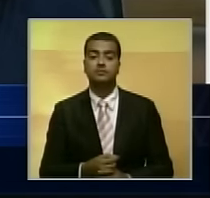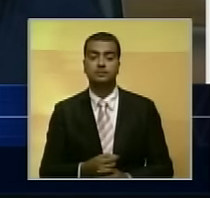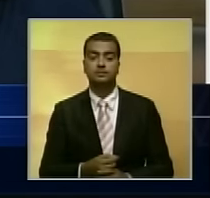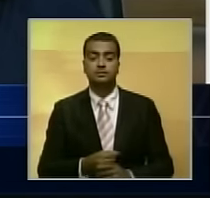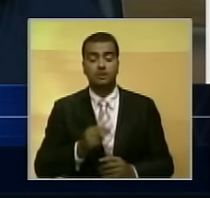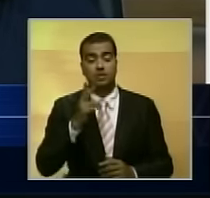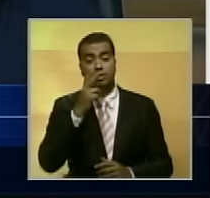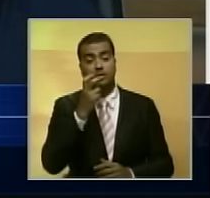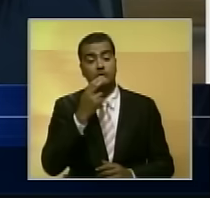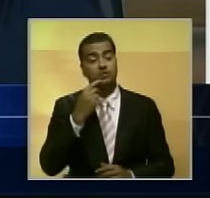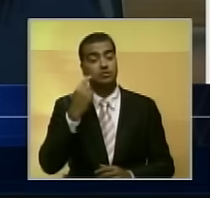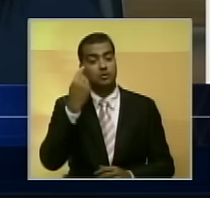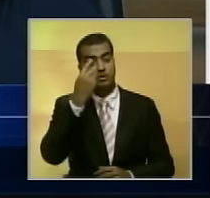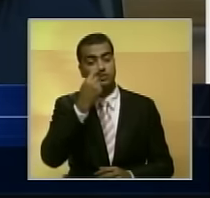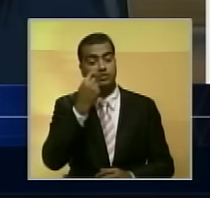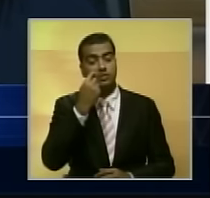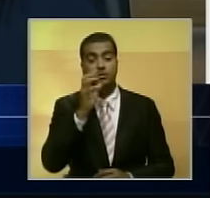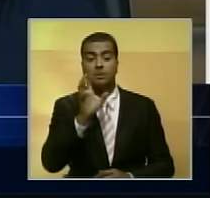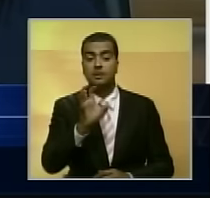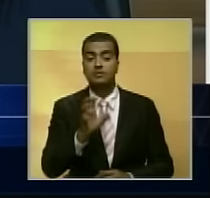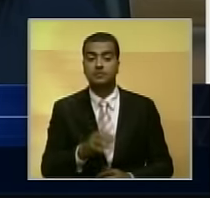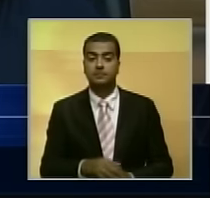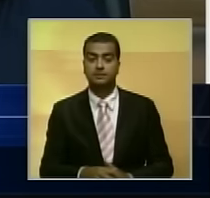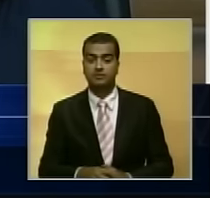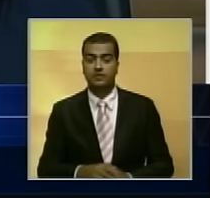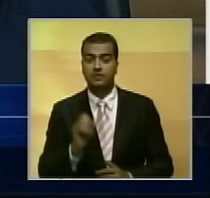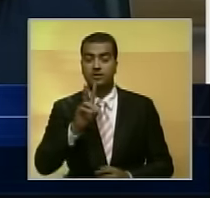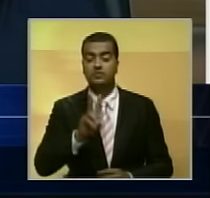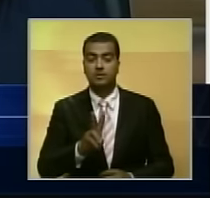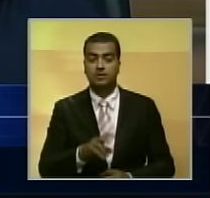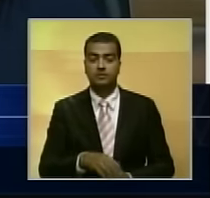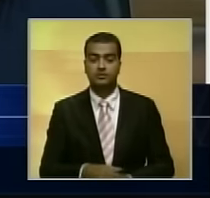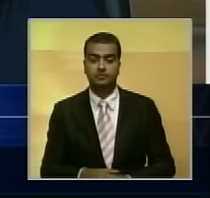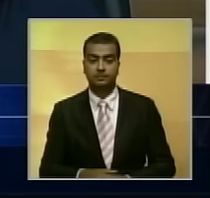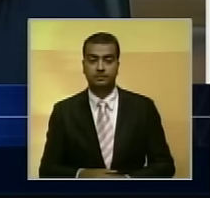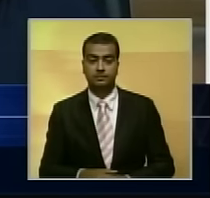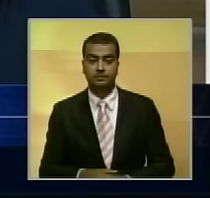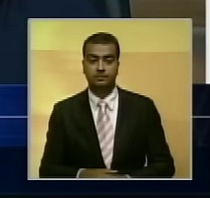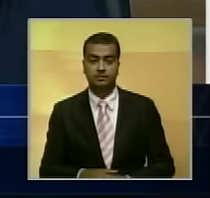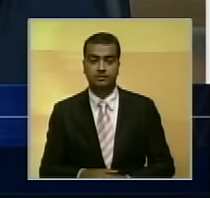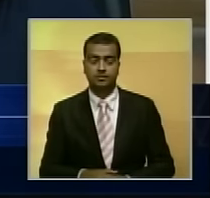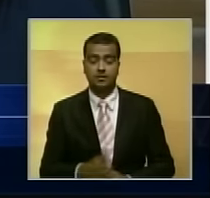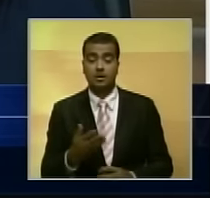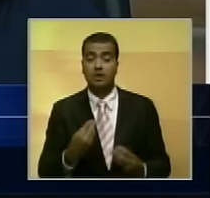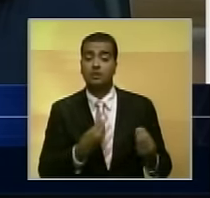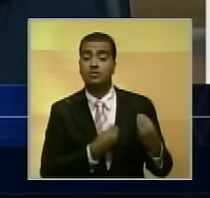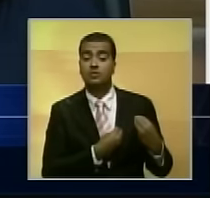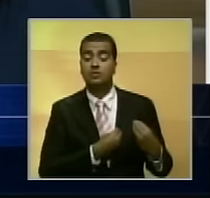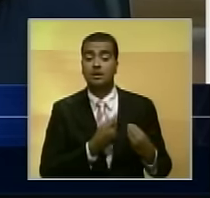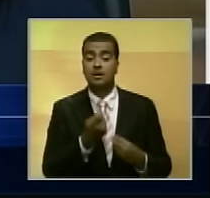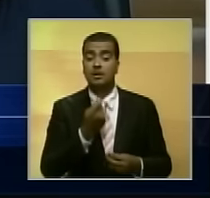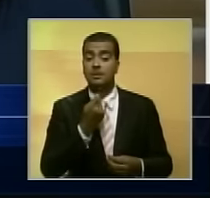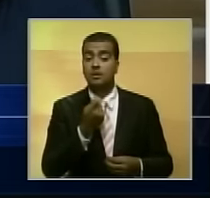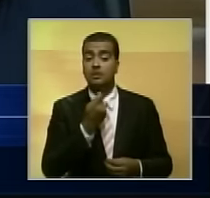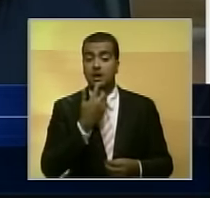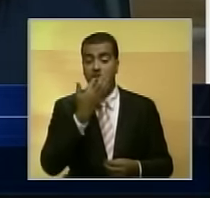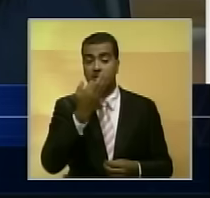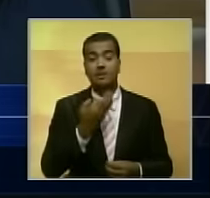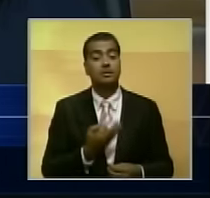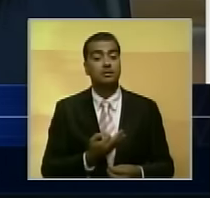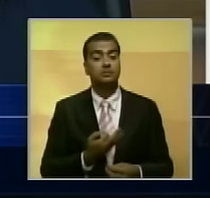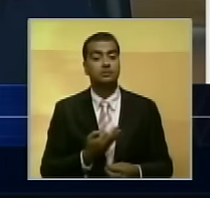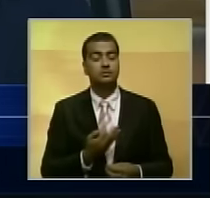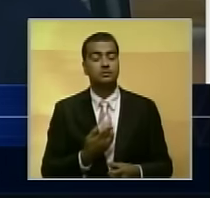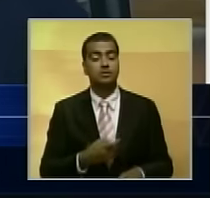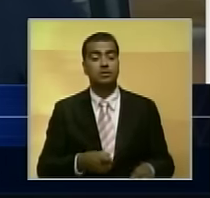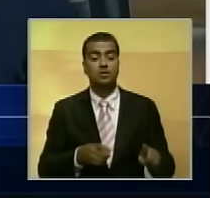oídos, los ojos de sus países en Venezuela. Y les corresponde a ustedes, pues, reportar la verdad sobre